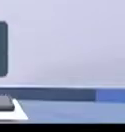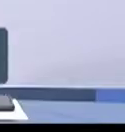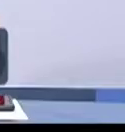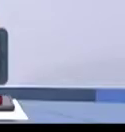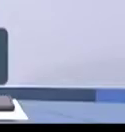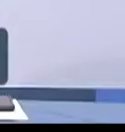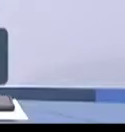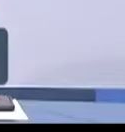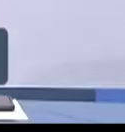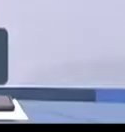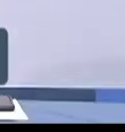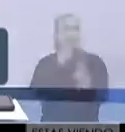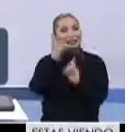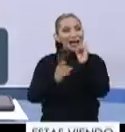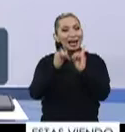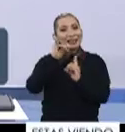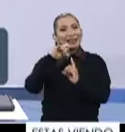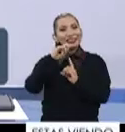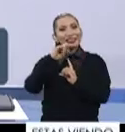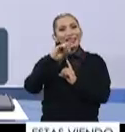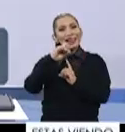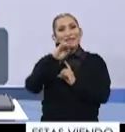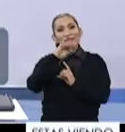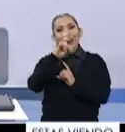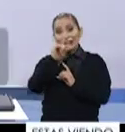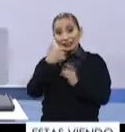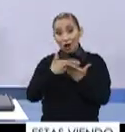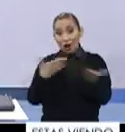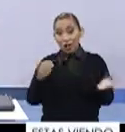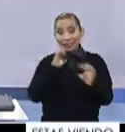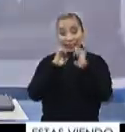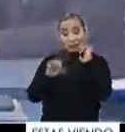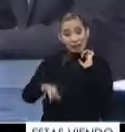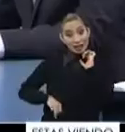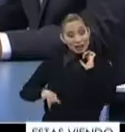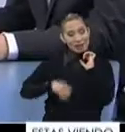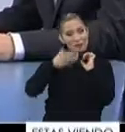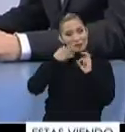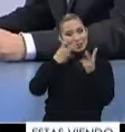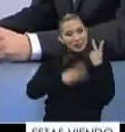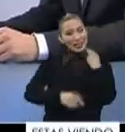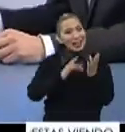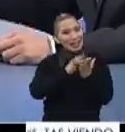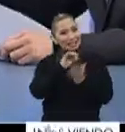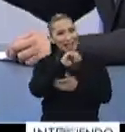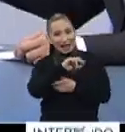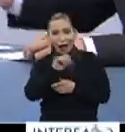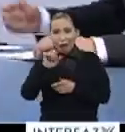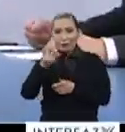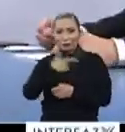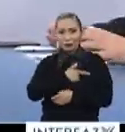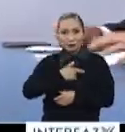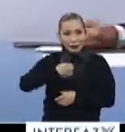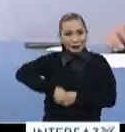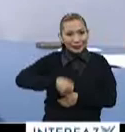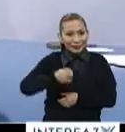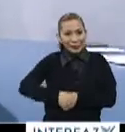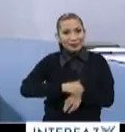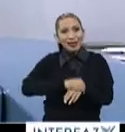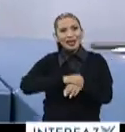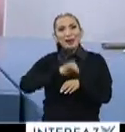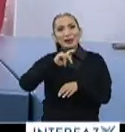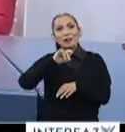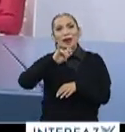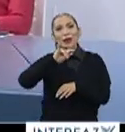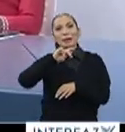Llegamos a la parte deportiva de Interfaz y hoy tendremos una entrevista interesante. Jorge, bienvenido. Gracias, Ana. Omar, qué gusto saludarlos. Un gusto, amigos de